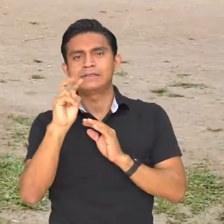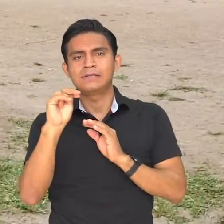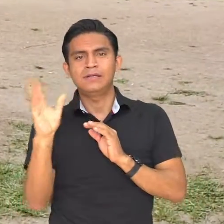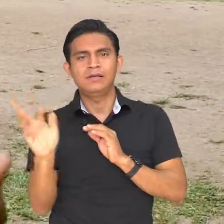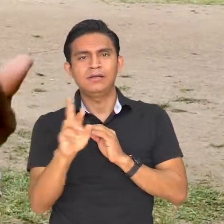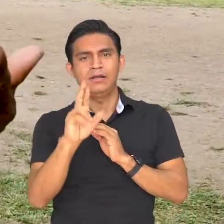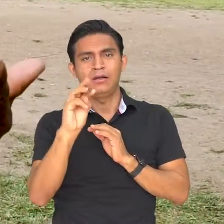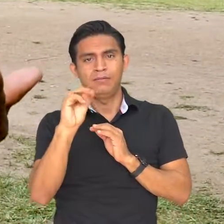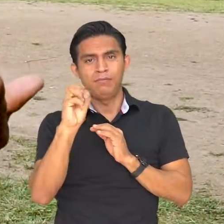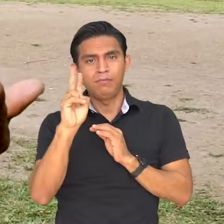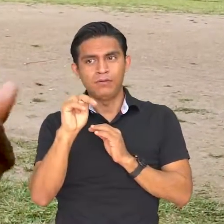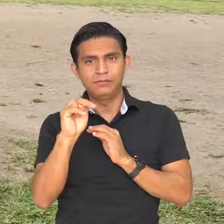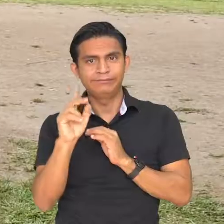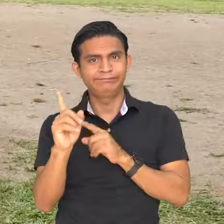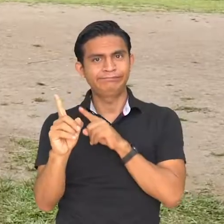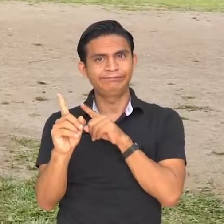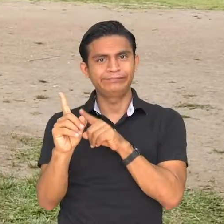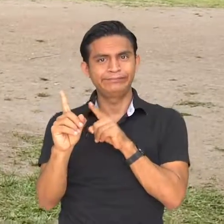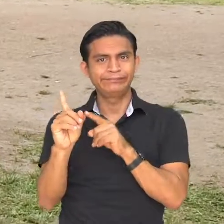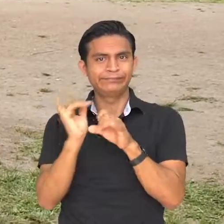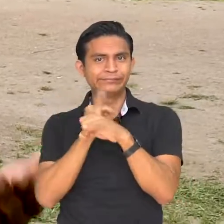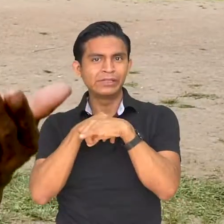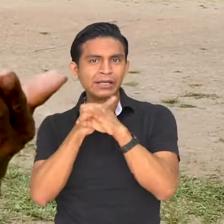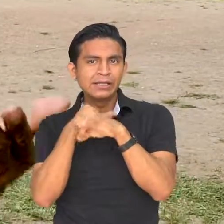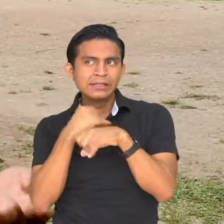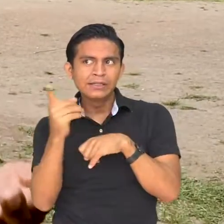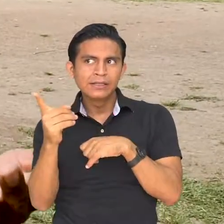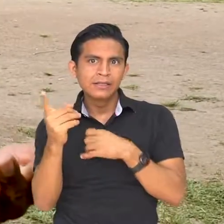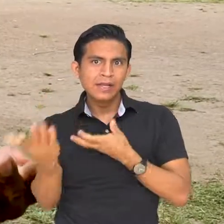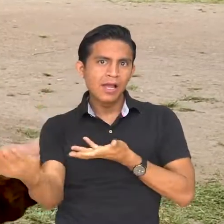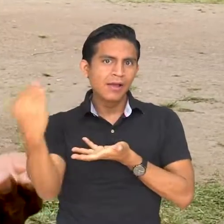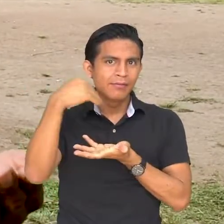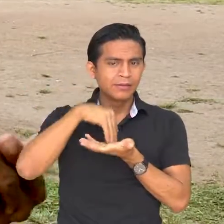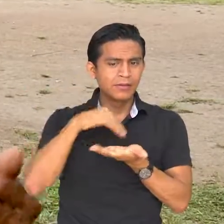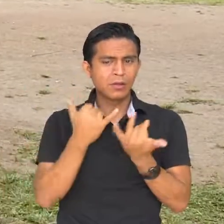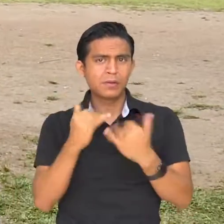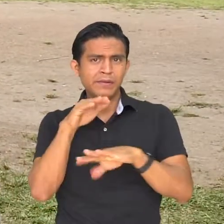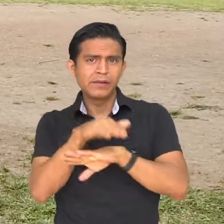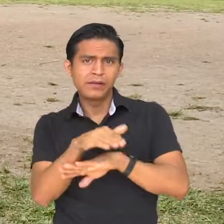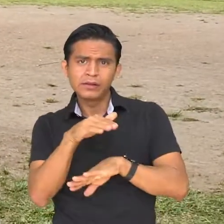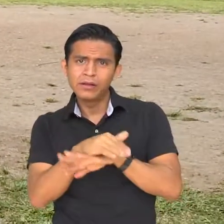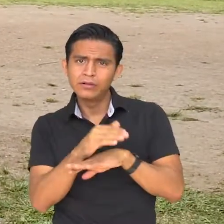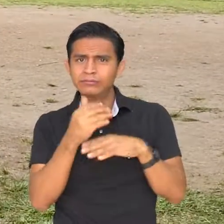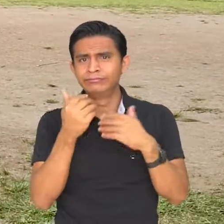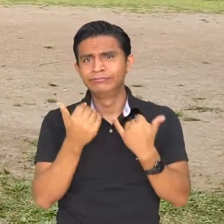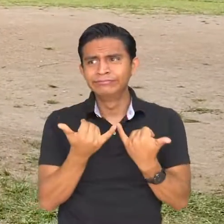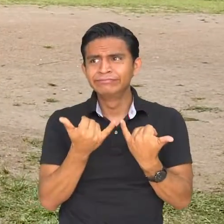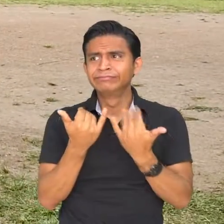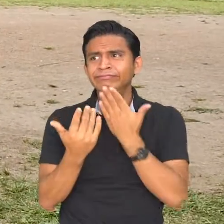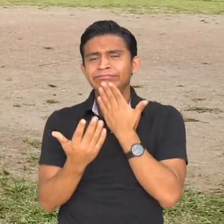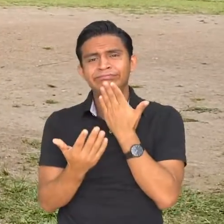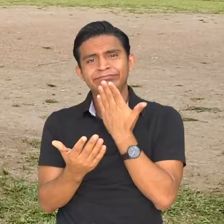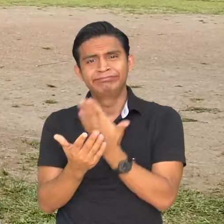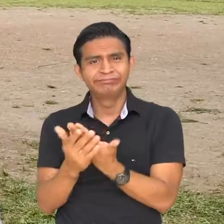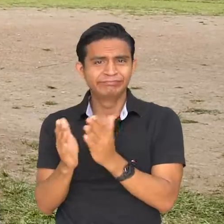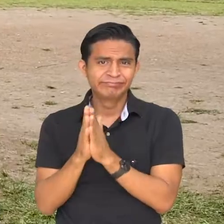Sí, la ingeniera ha llegado y tarde. Y yo